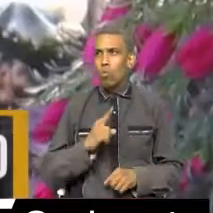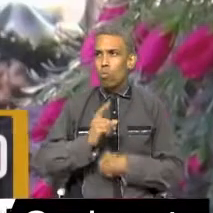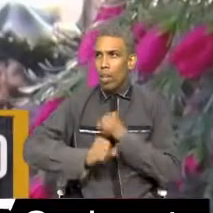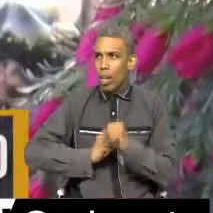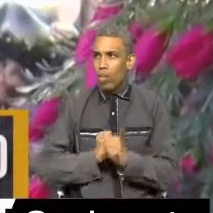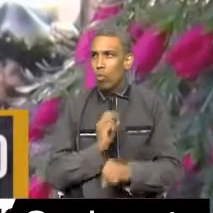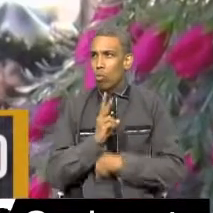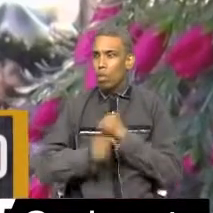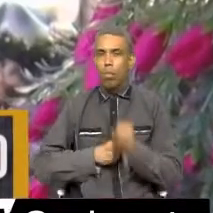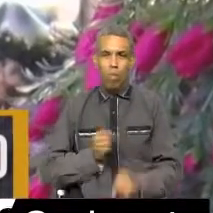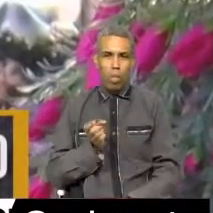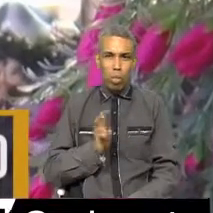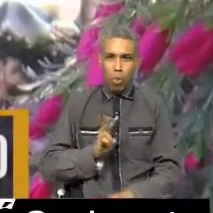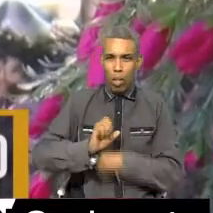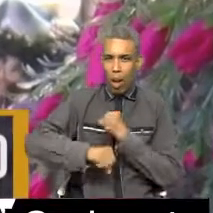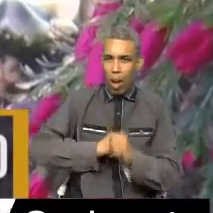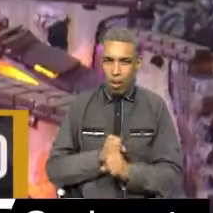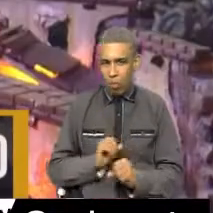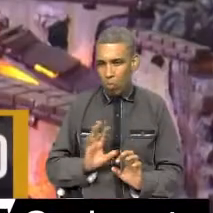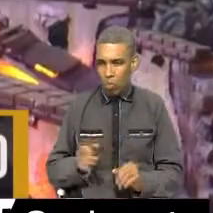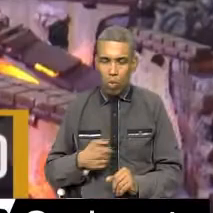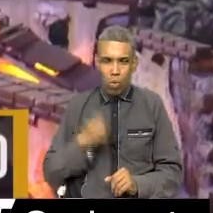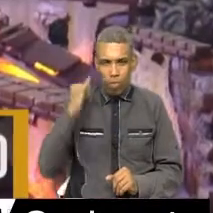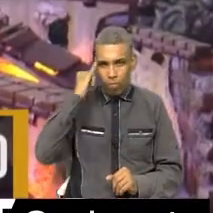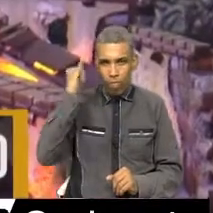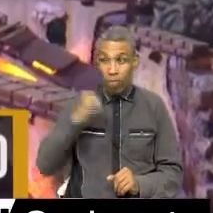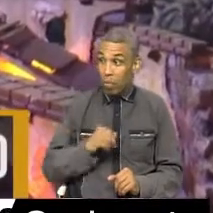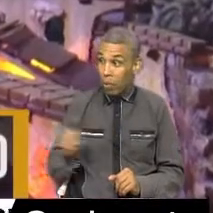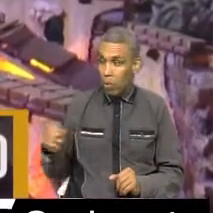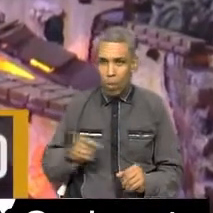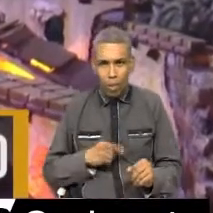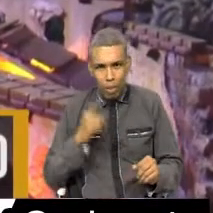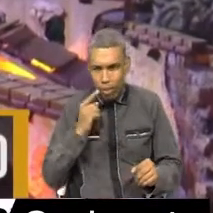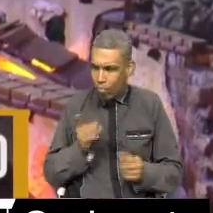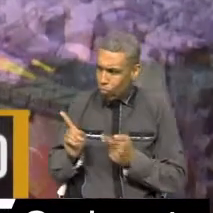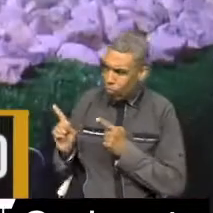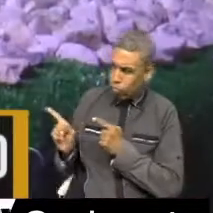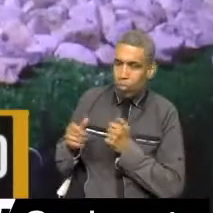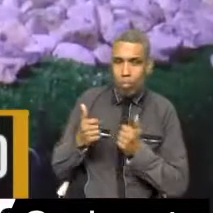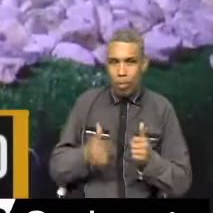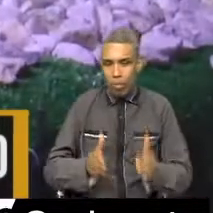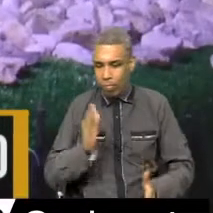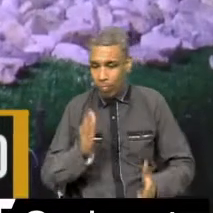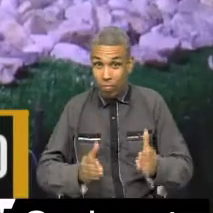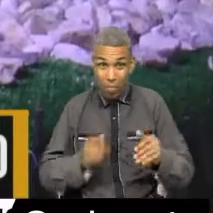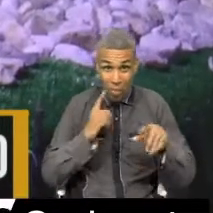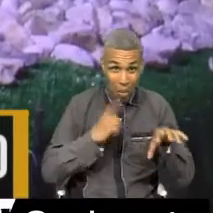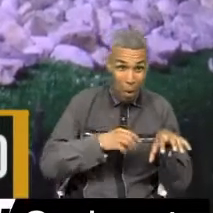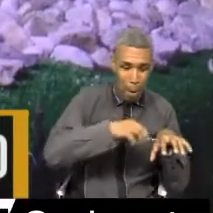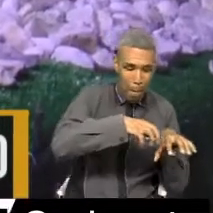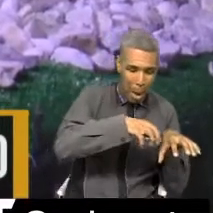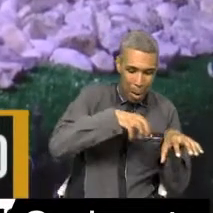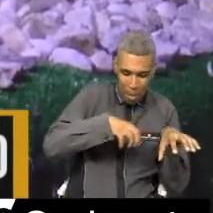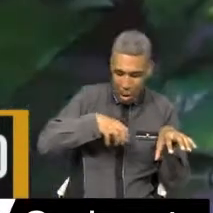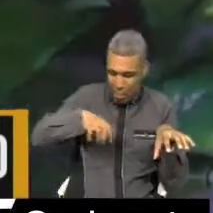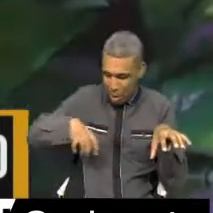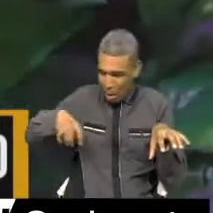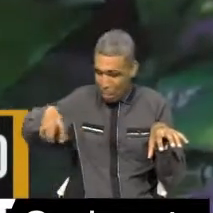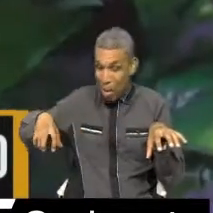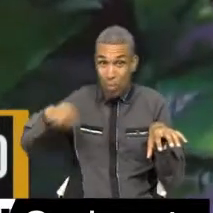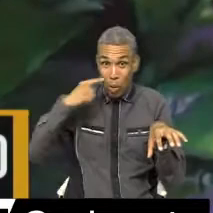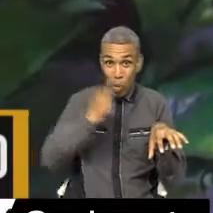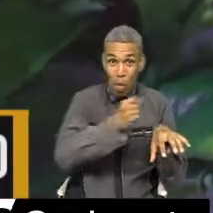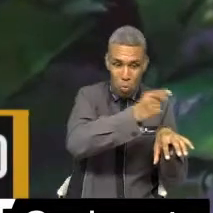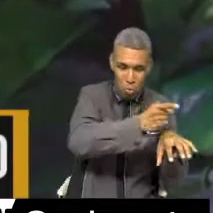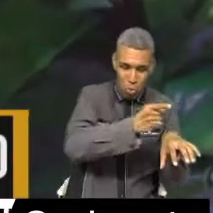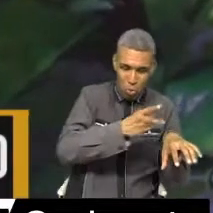El pesebre está bien elaborado, cada una de sus figuras tiene movimientos y está hecho por etapas para conocer la historia de uno de los nacimientos